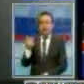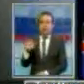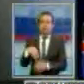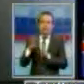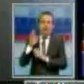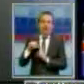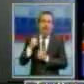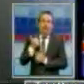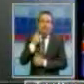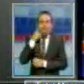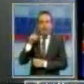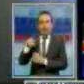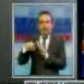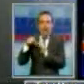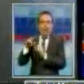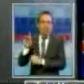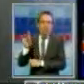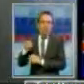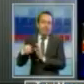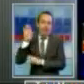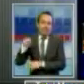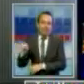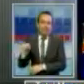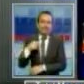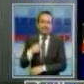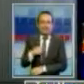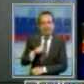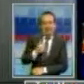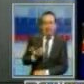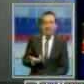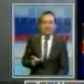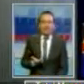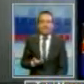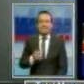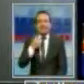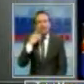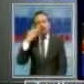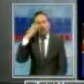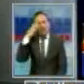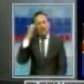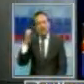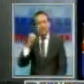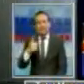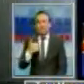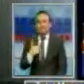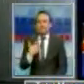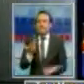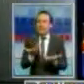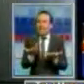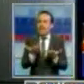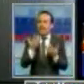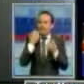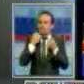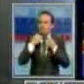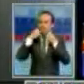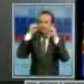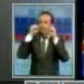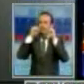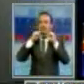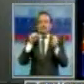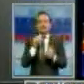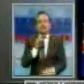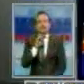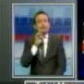mira, arréglala. Yo creo que parte de lo que ha triunfado hoy día tiene que ver, no